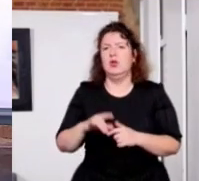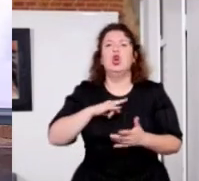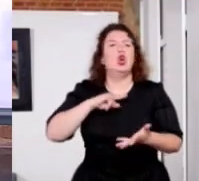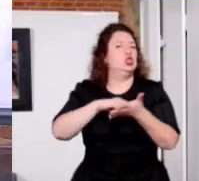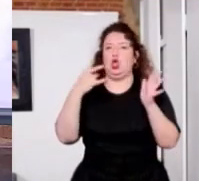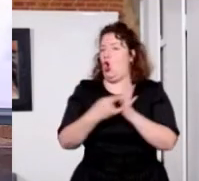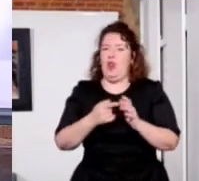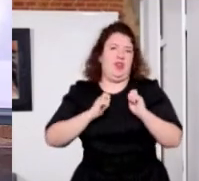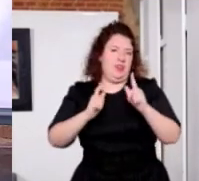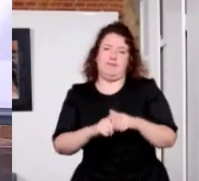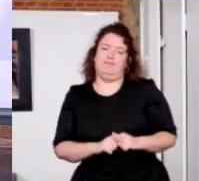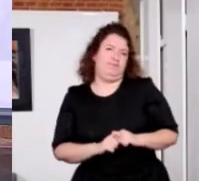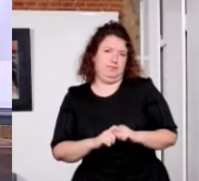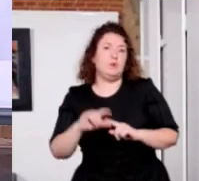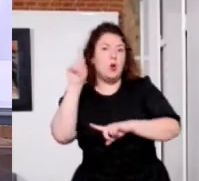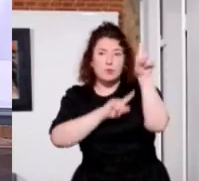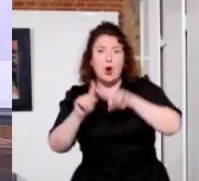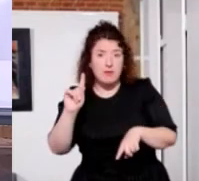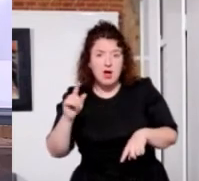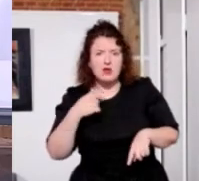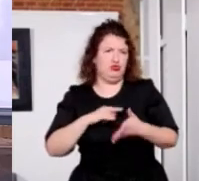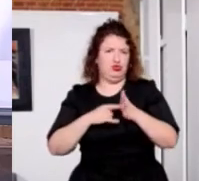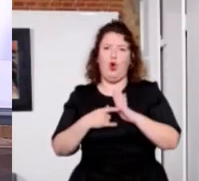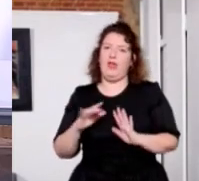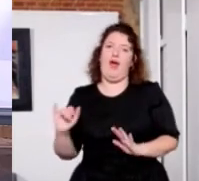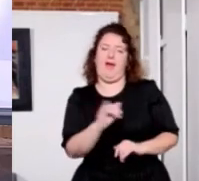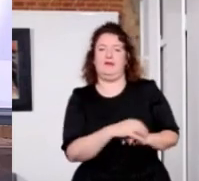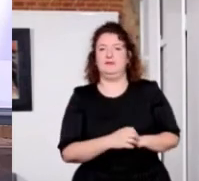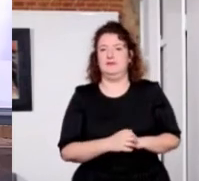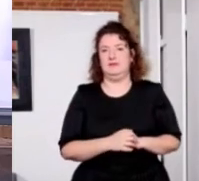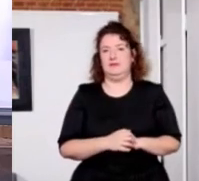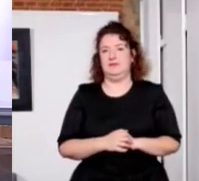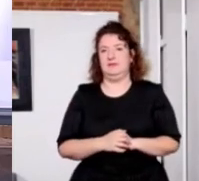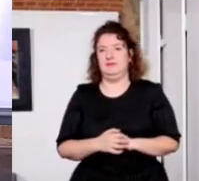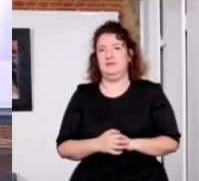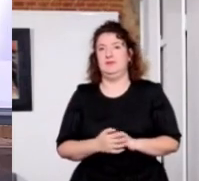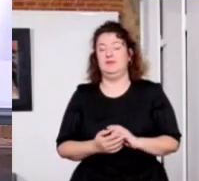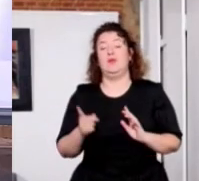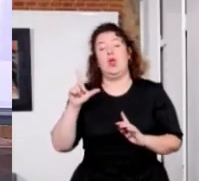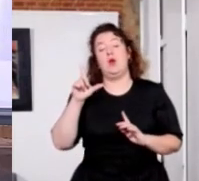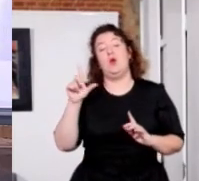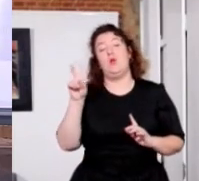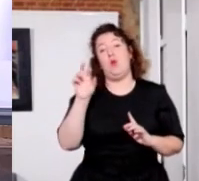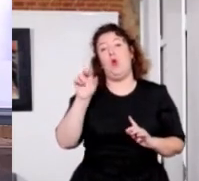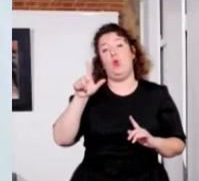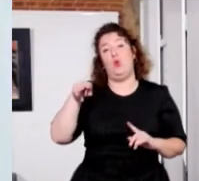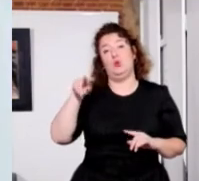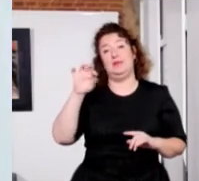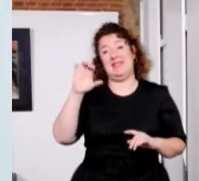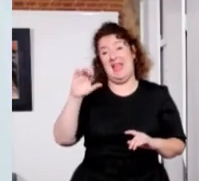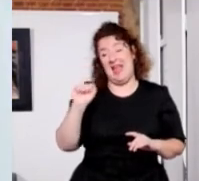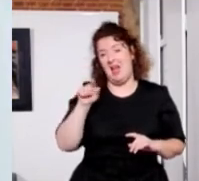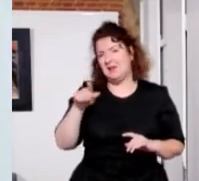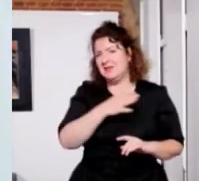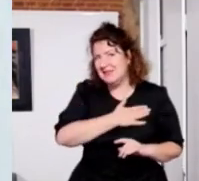solución a vuestros problemas. Y es que nace La Volunteca, y La Volunteca nace con